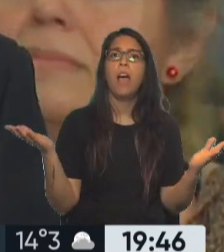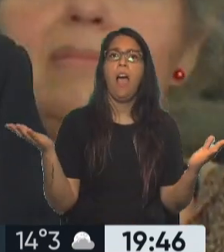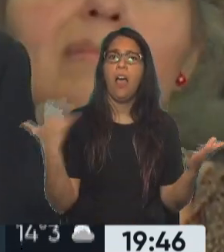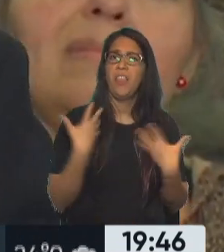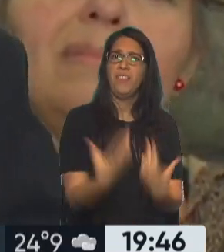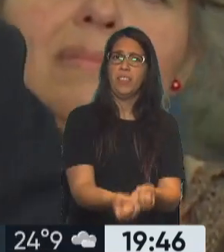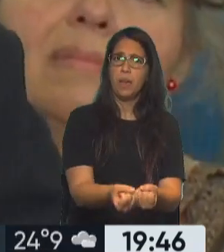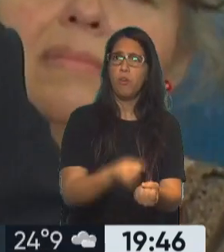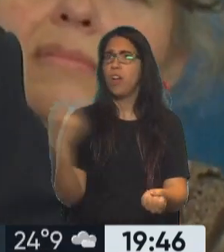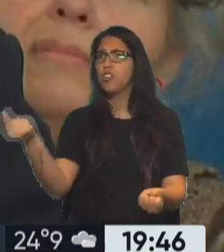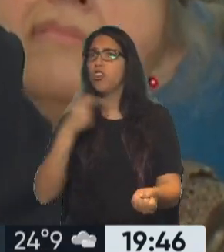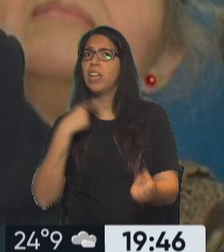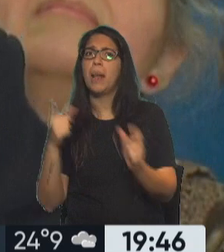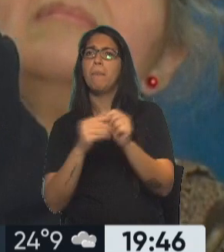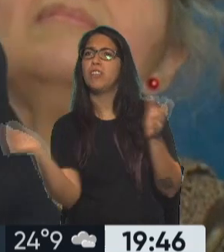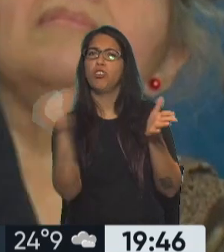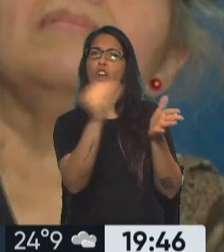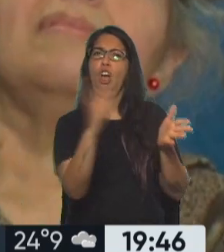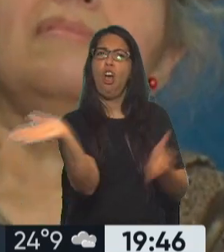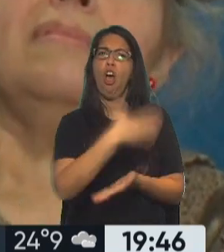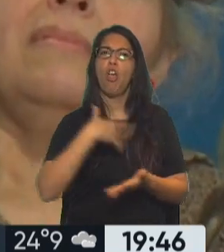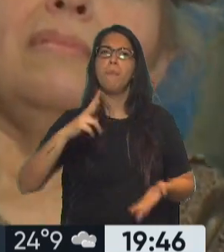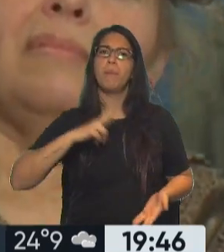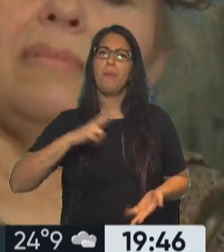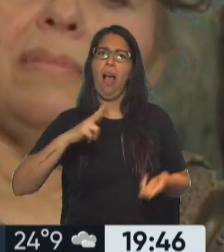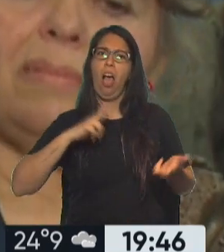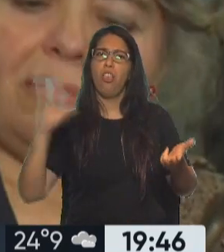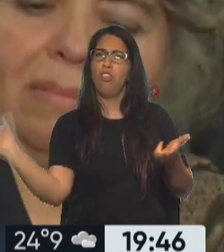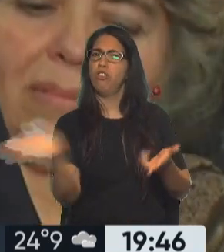Ellos quieren ponerle precio a todos, privatizar